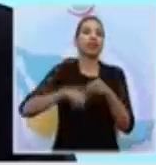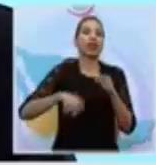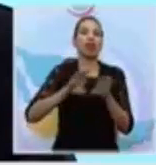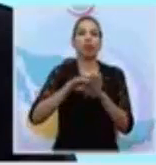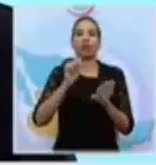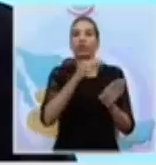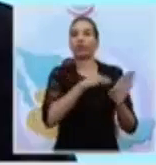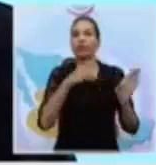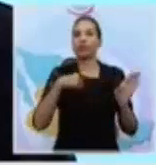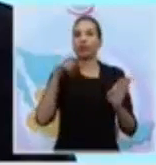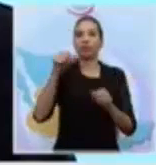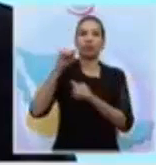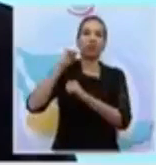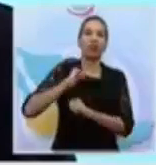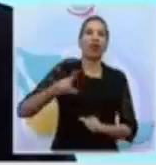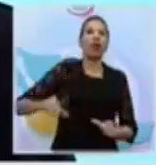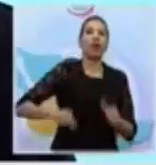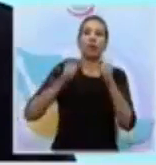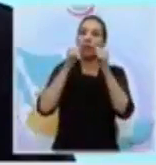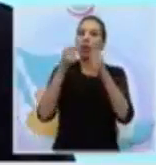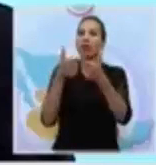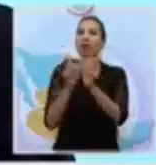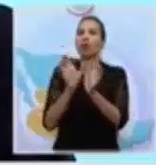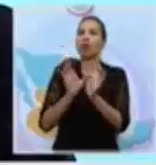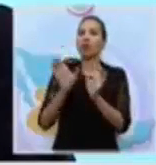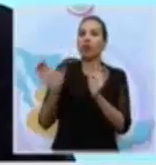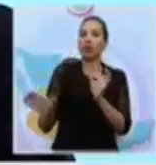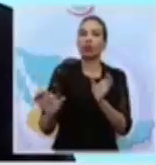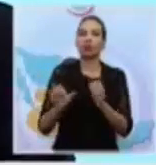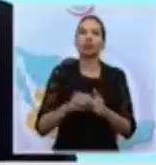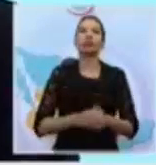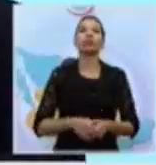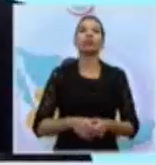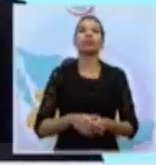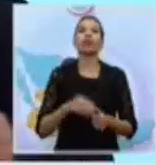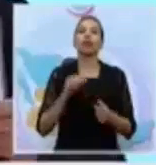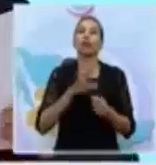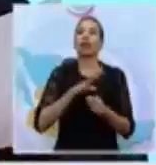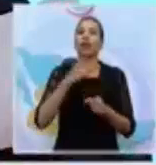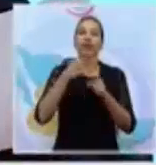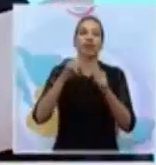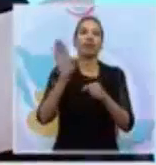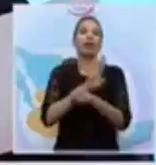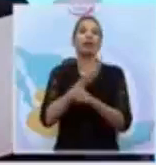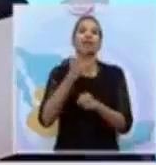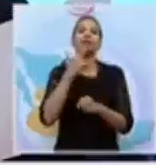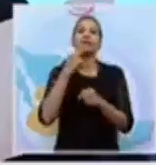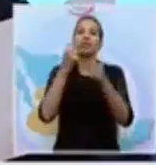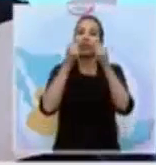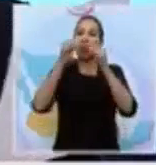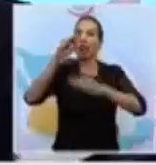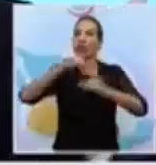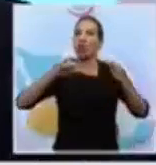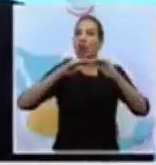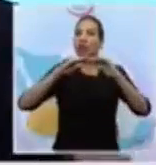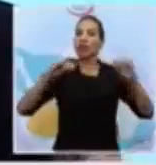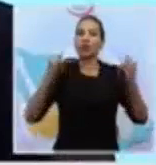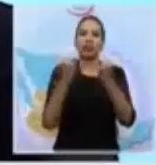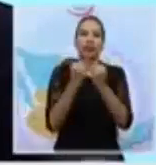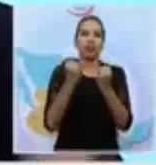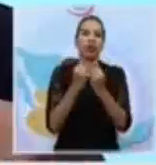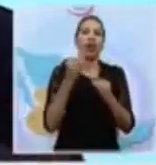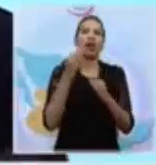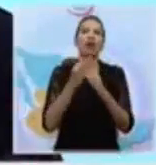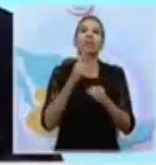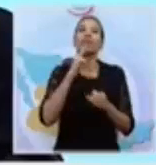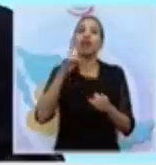del Estado a grupos sociales marginales y merecedores. Cuando los beneficios son universales pero magros, estamos ante